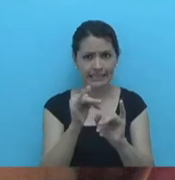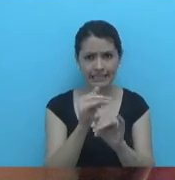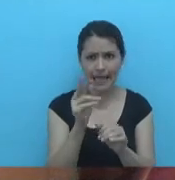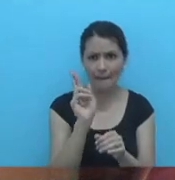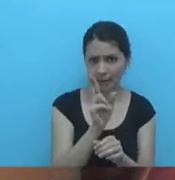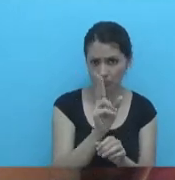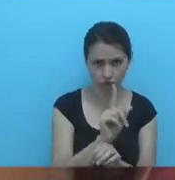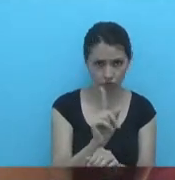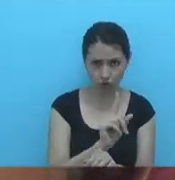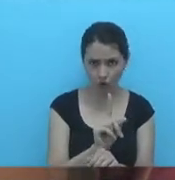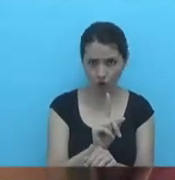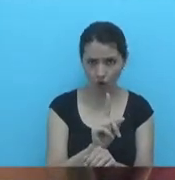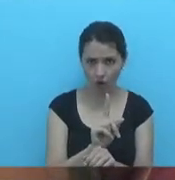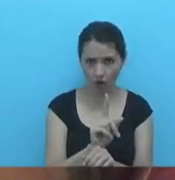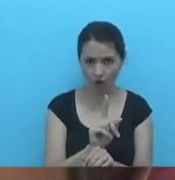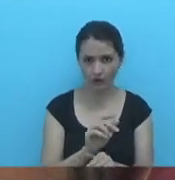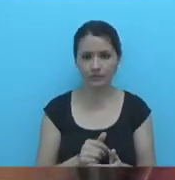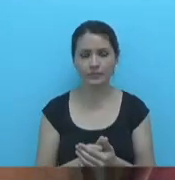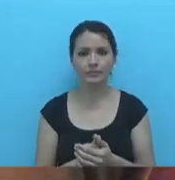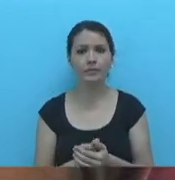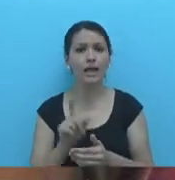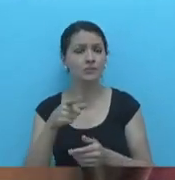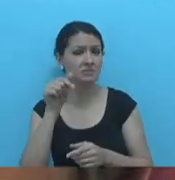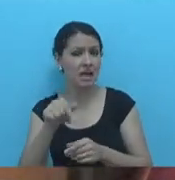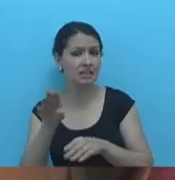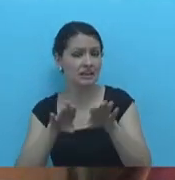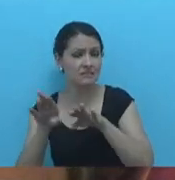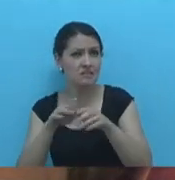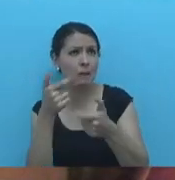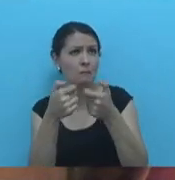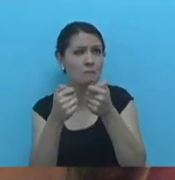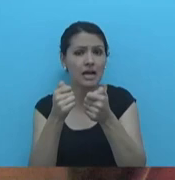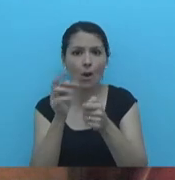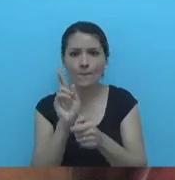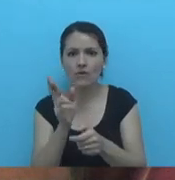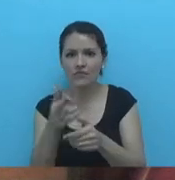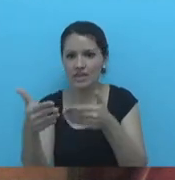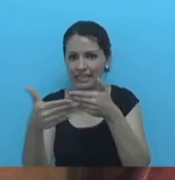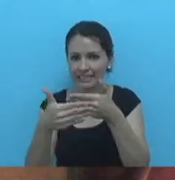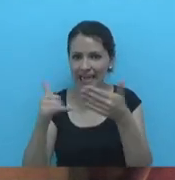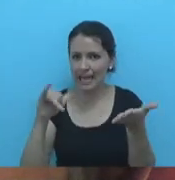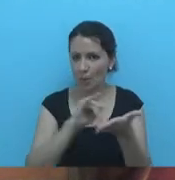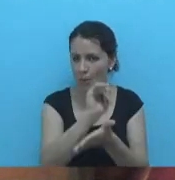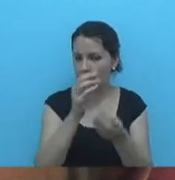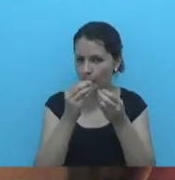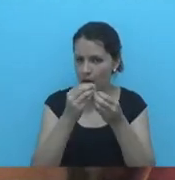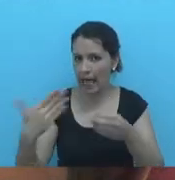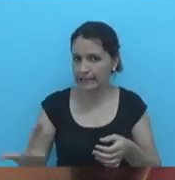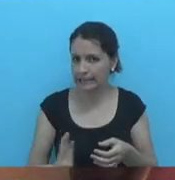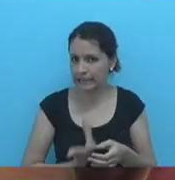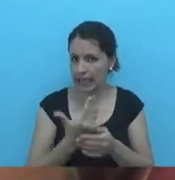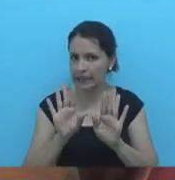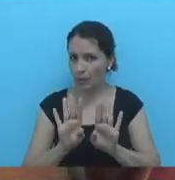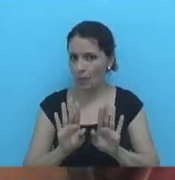ANAC. Y decíamos que estas actividades no se encuentran permitidas y pueden provocar un accidente